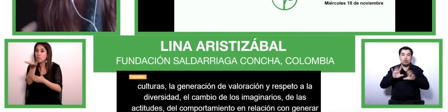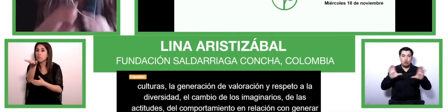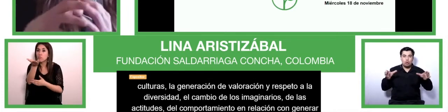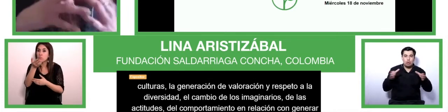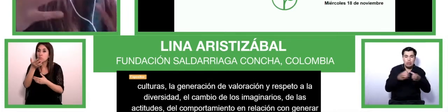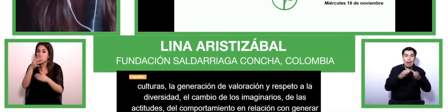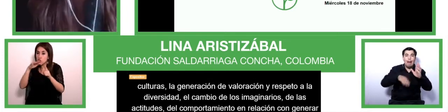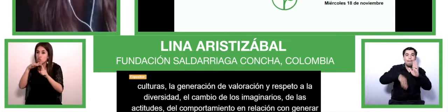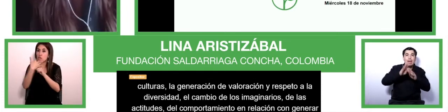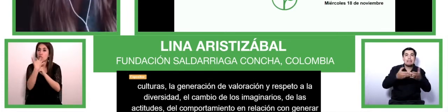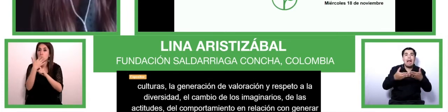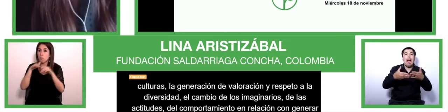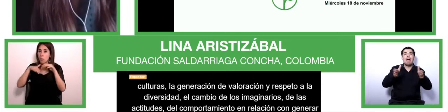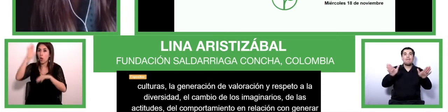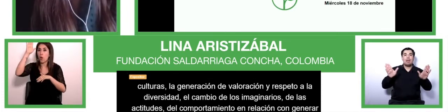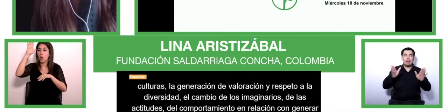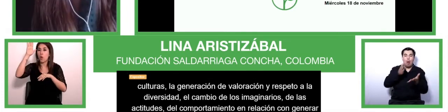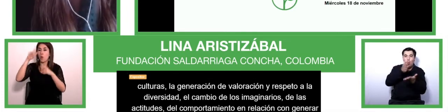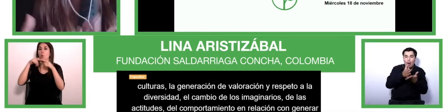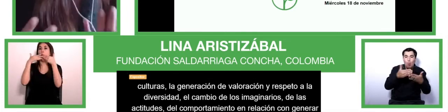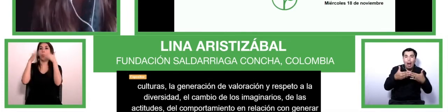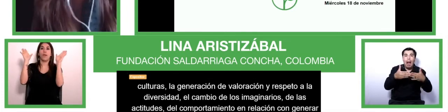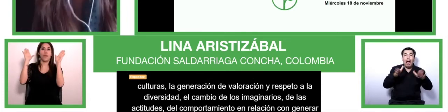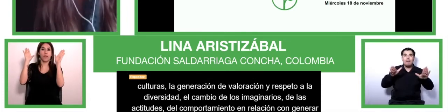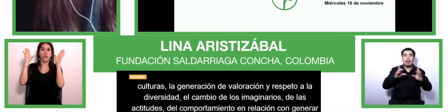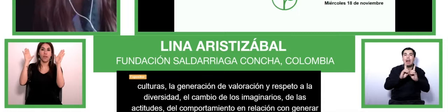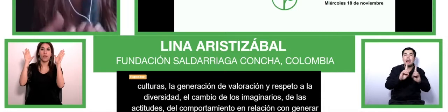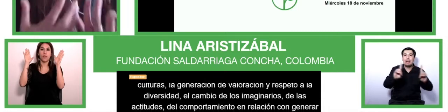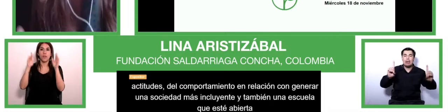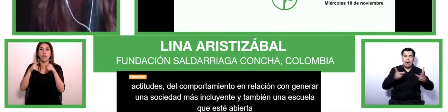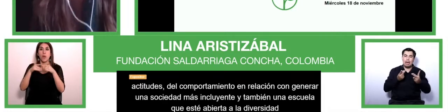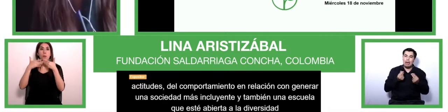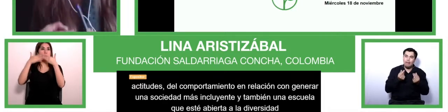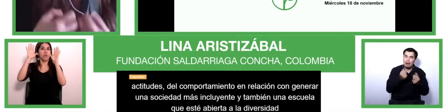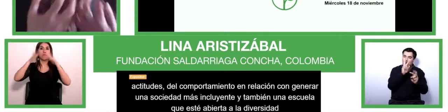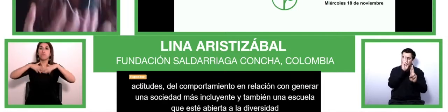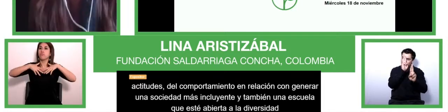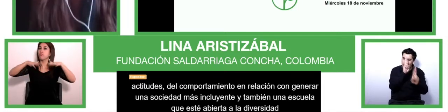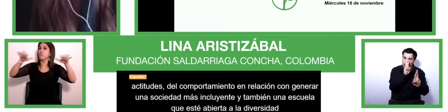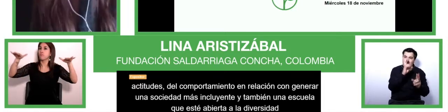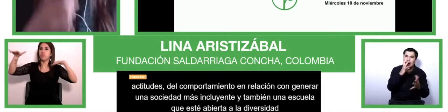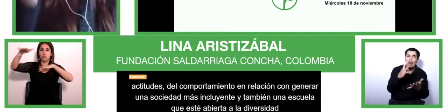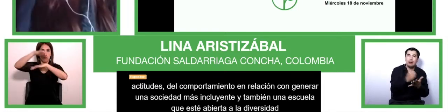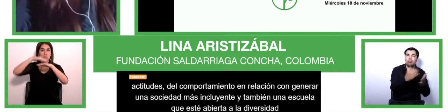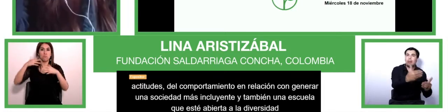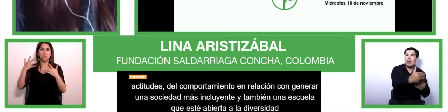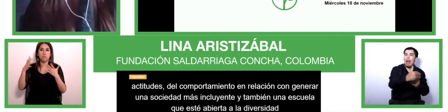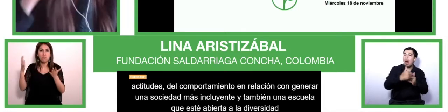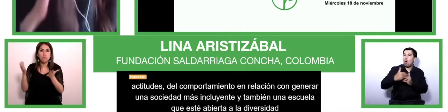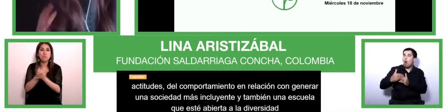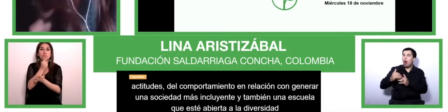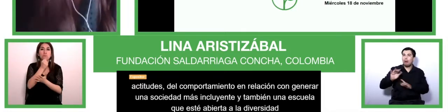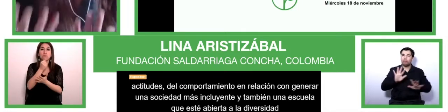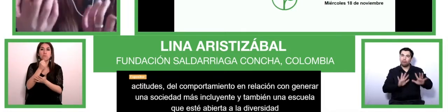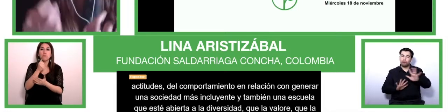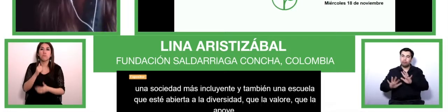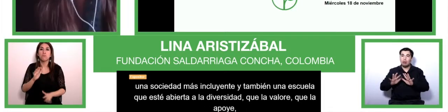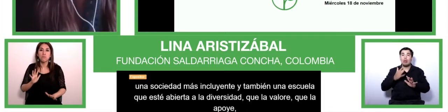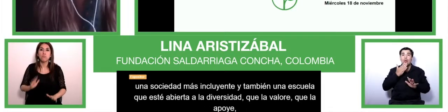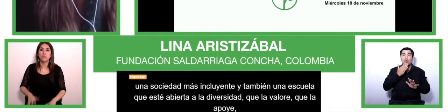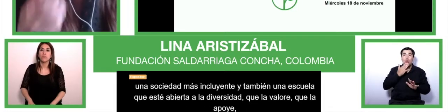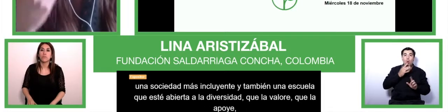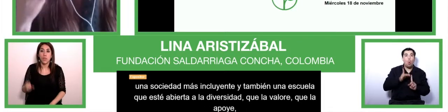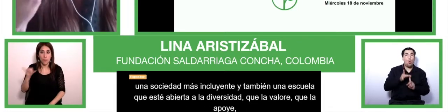una escuela que esté abierta a la diversidad, que la valore, que la acoja, que no solo